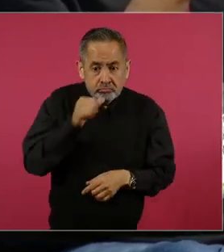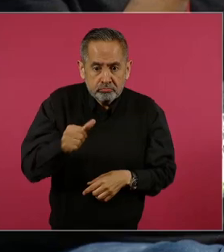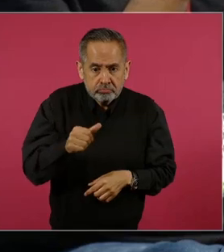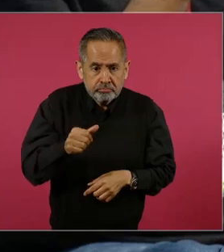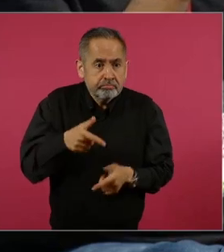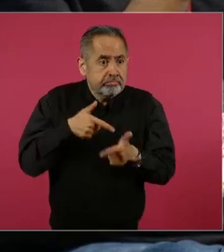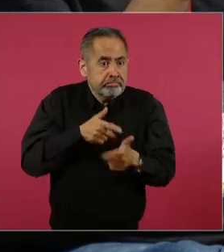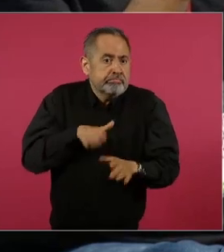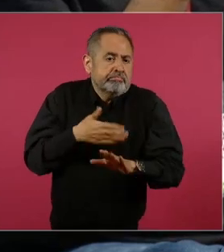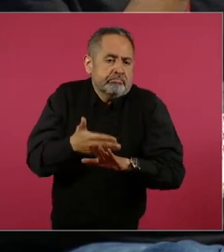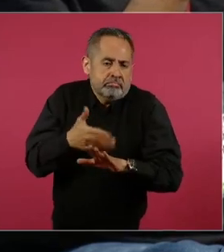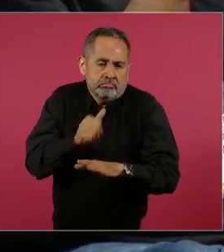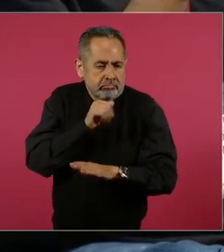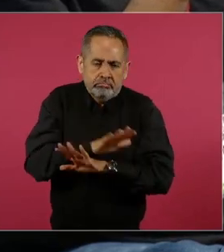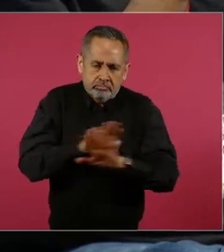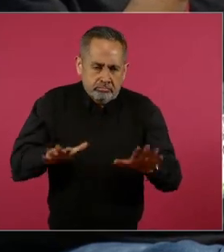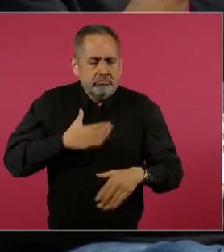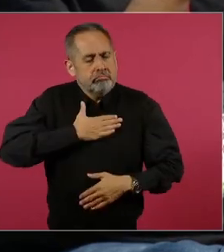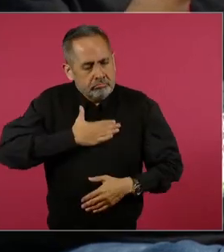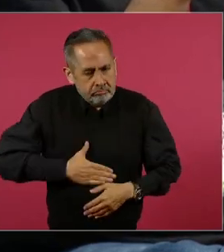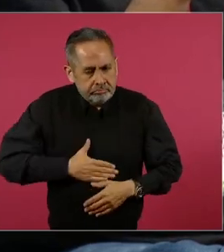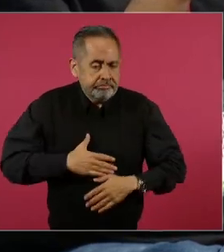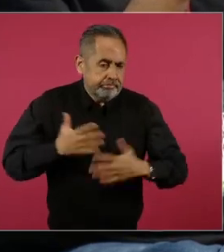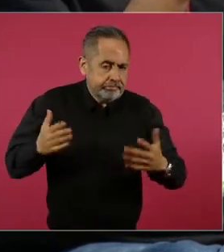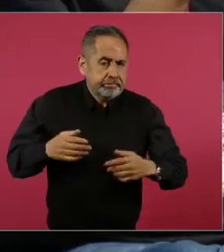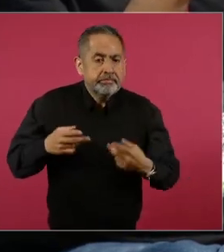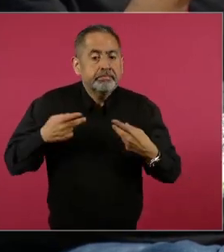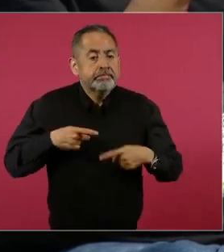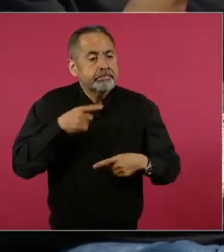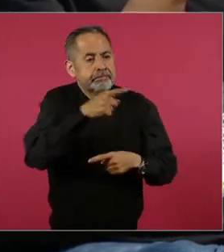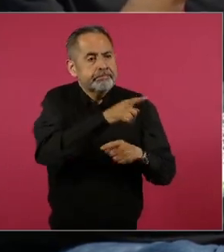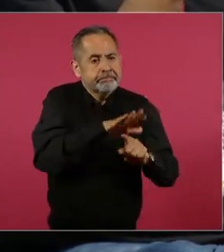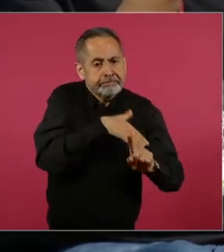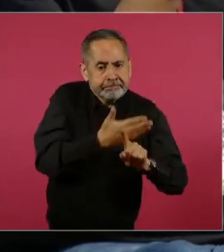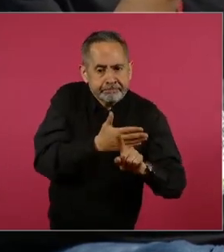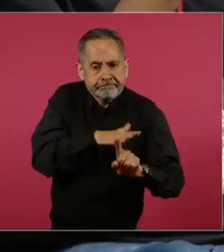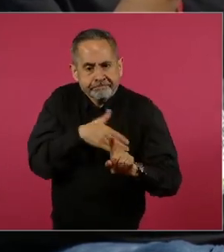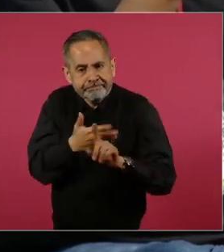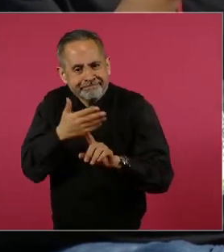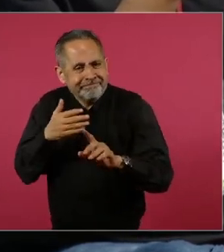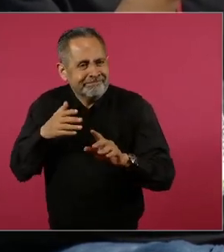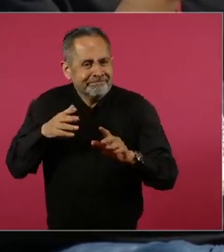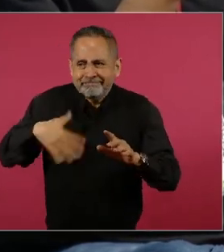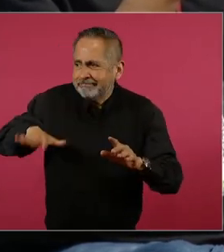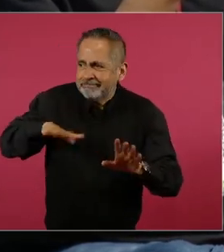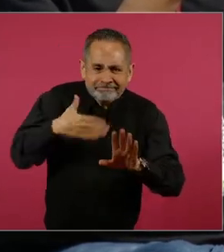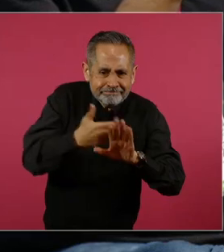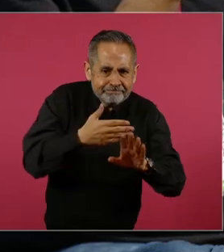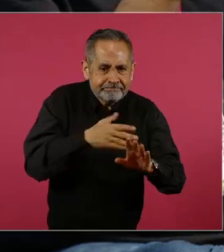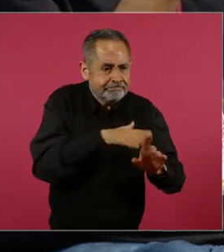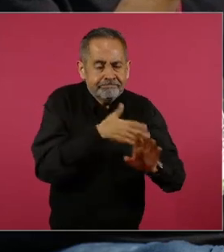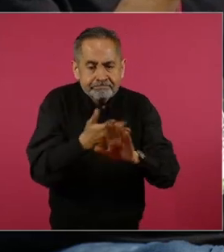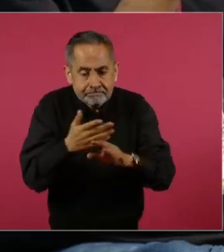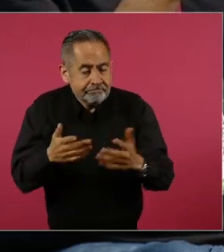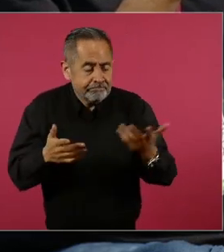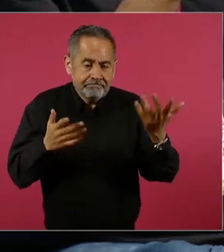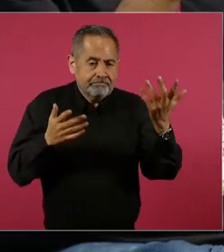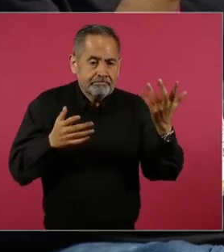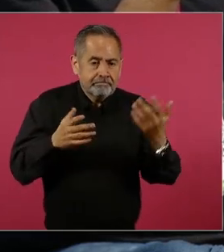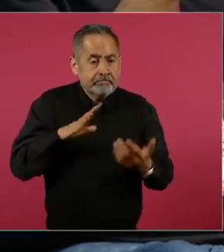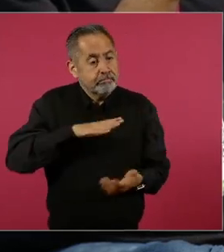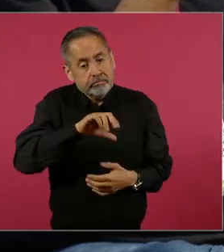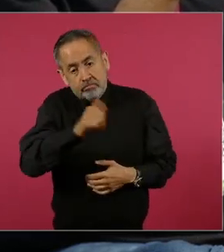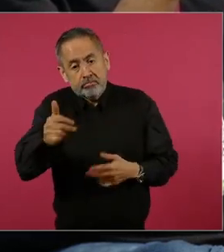sigan persiguiendo. Y porque ya es una persecución muy fuerte la que trae. Quiero decirle que hay otra persona en